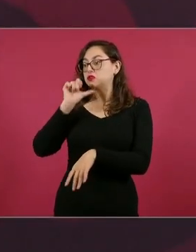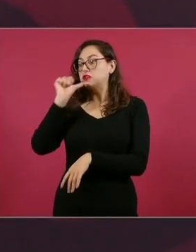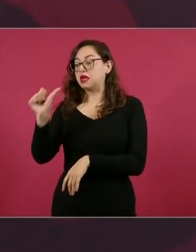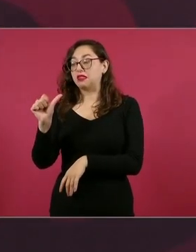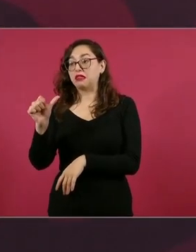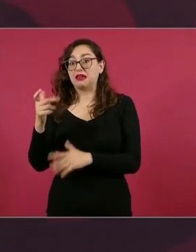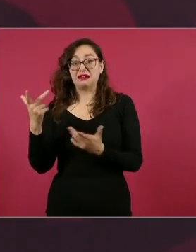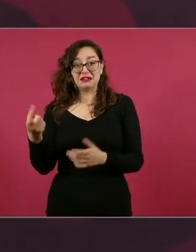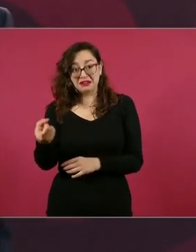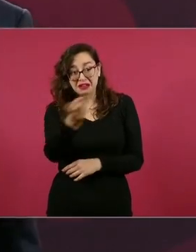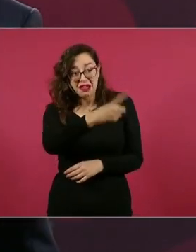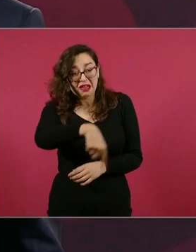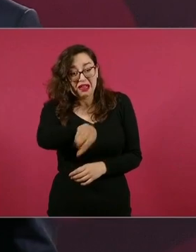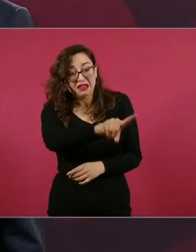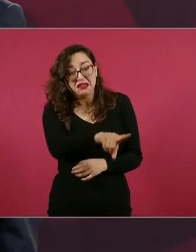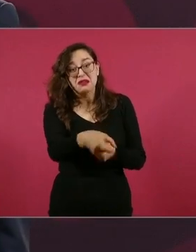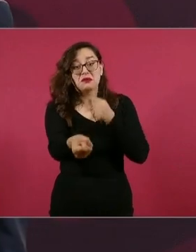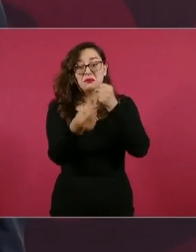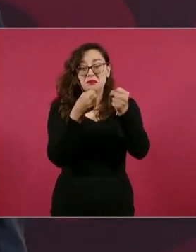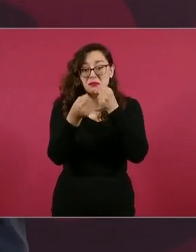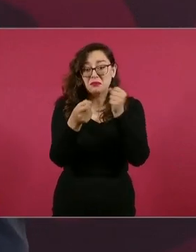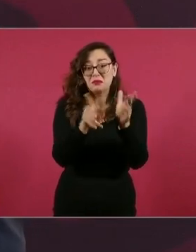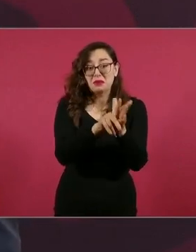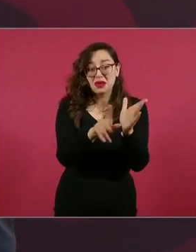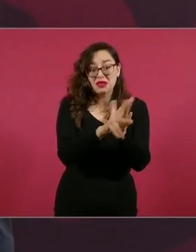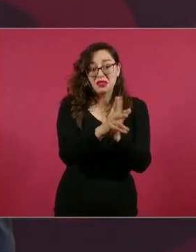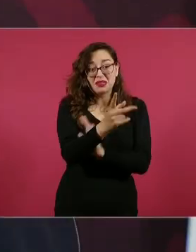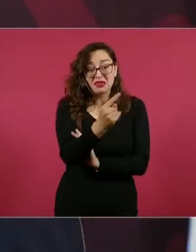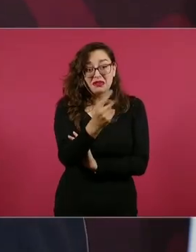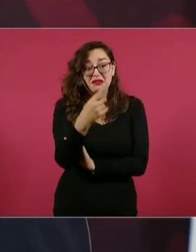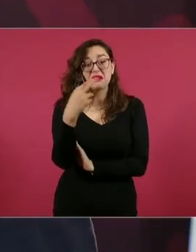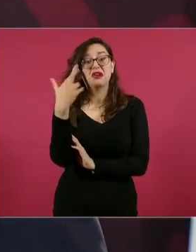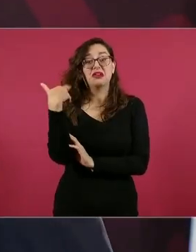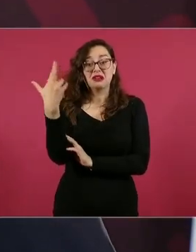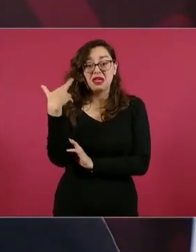uno de estas